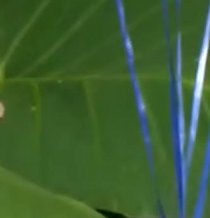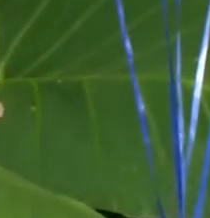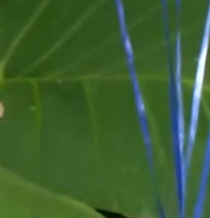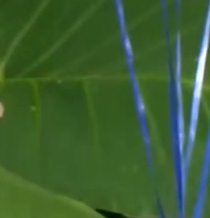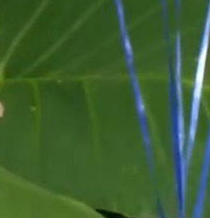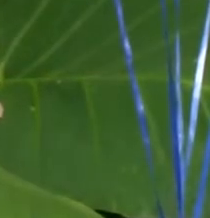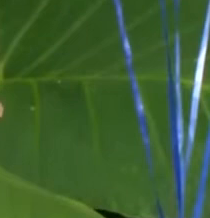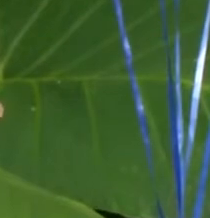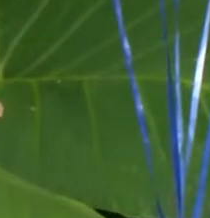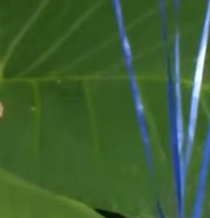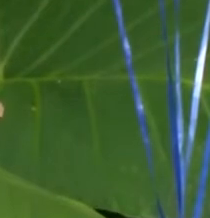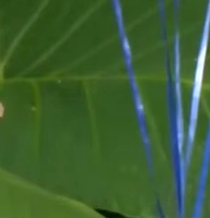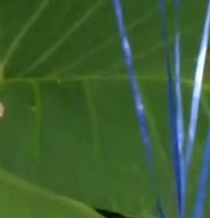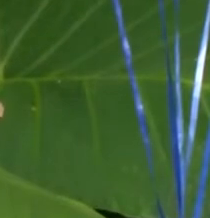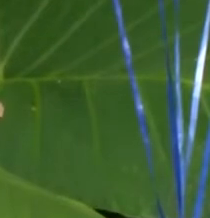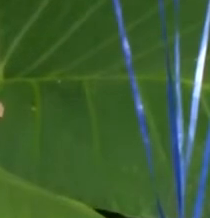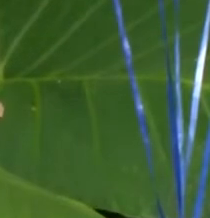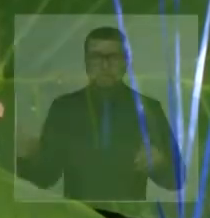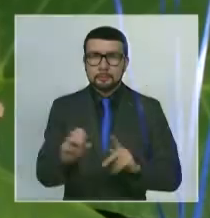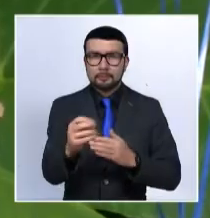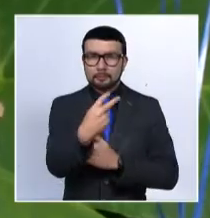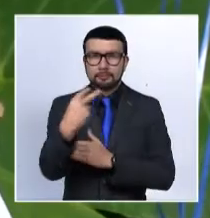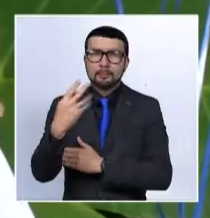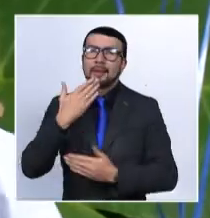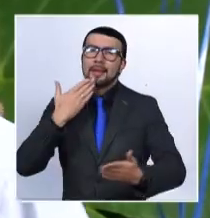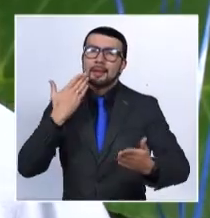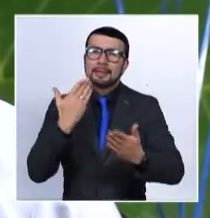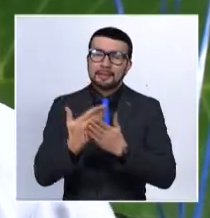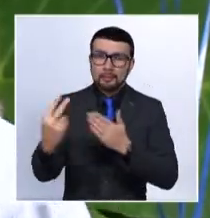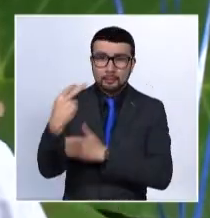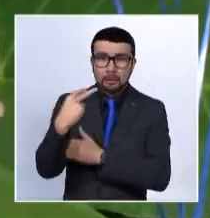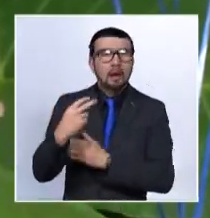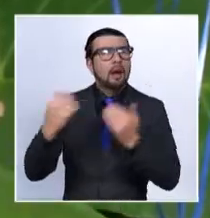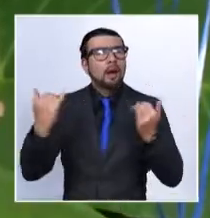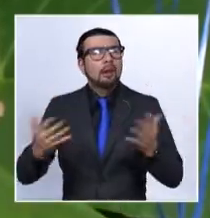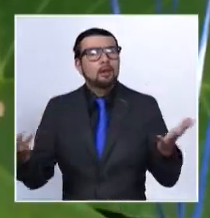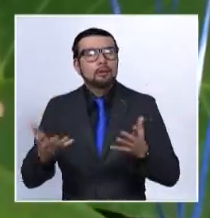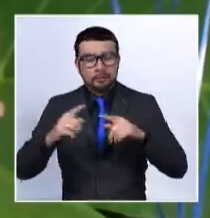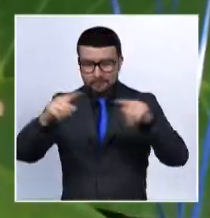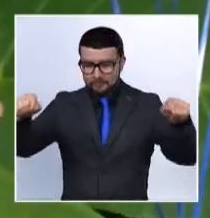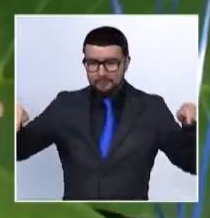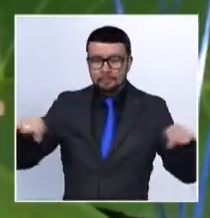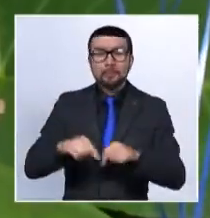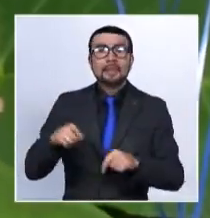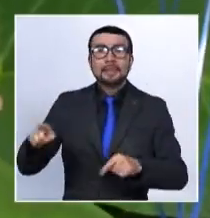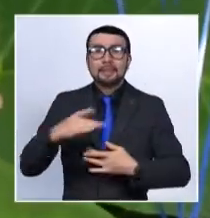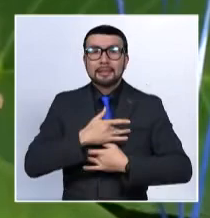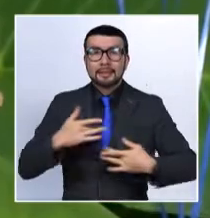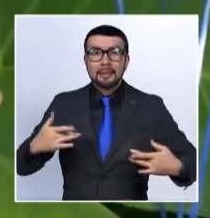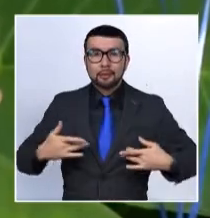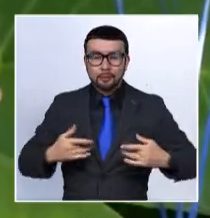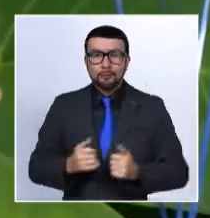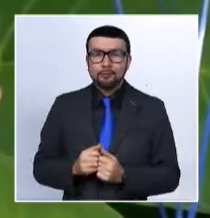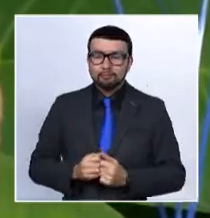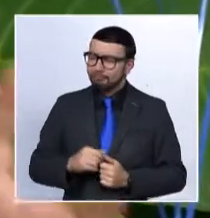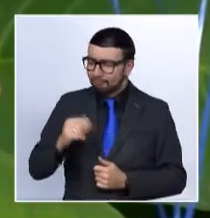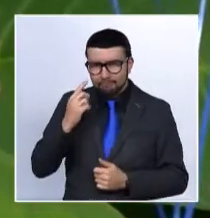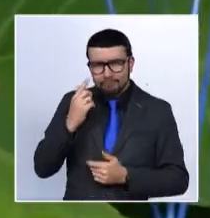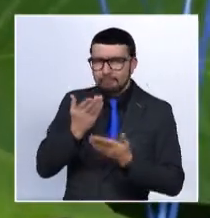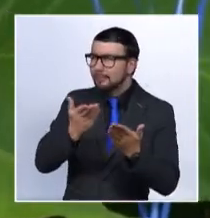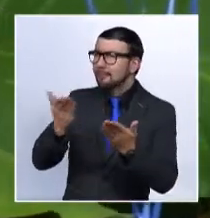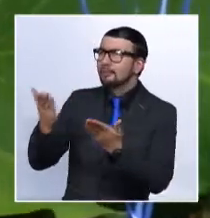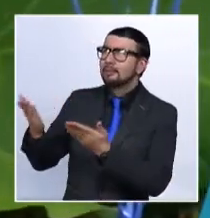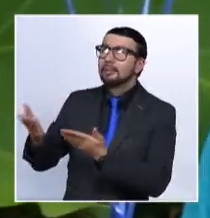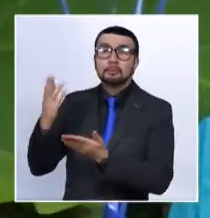Muchas gracias por estar nuevamente con nosotros en una nueva edición de Conexión Vital, hoy desde nuestro Parque de la Salud, con este trasfondo de bombas